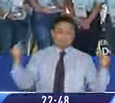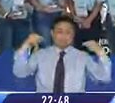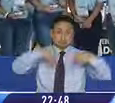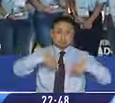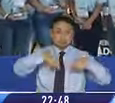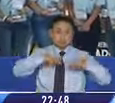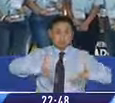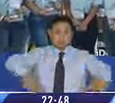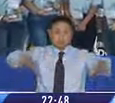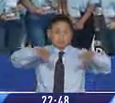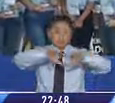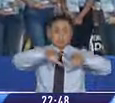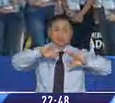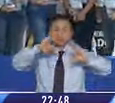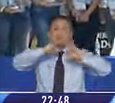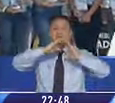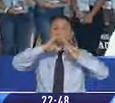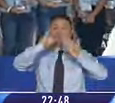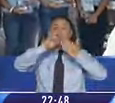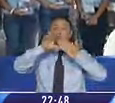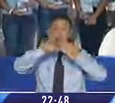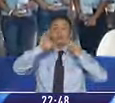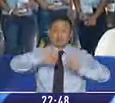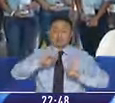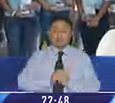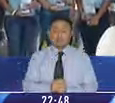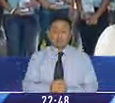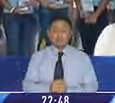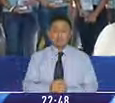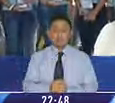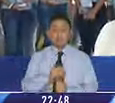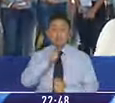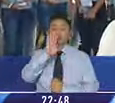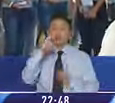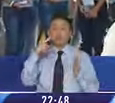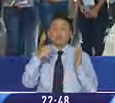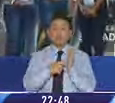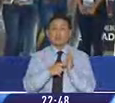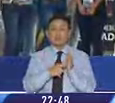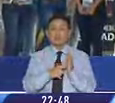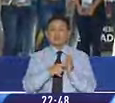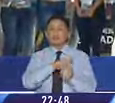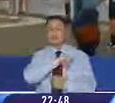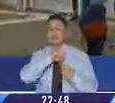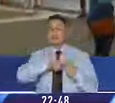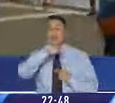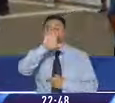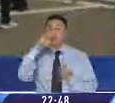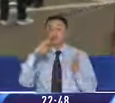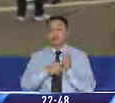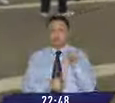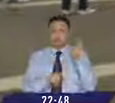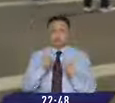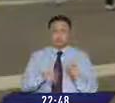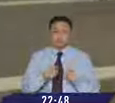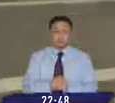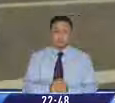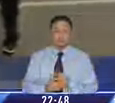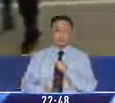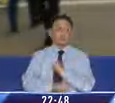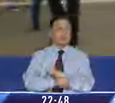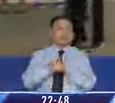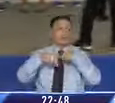al Palacio de Cristal con un capacidad de 4.000 a 5.000 personas. La fiesta del fútbol se vive aquí, donde